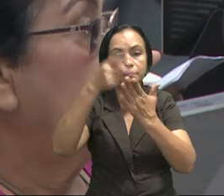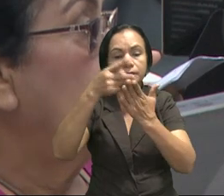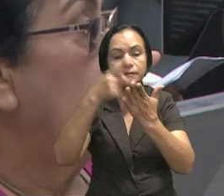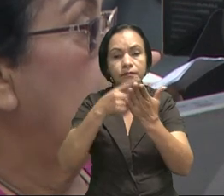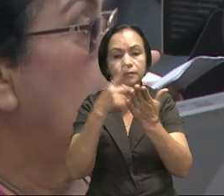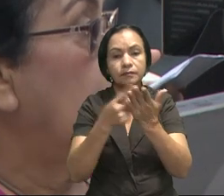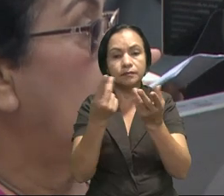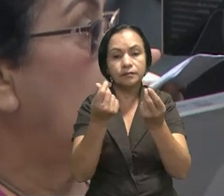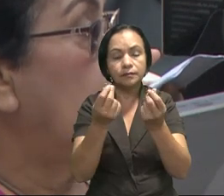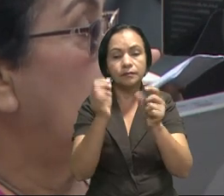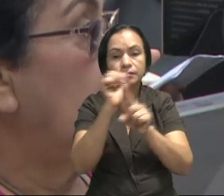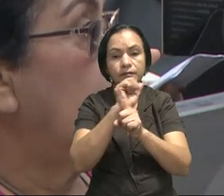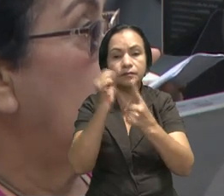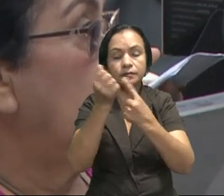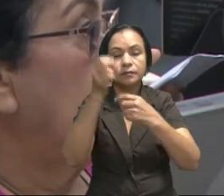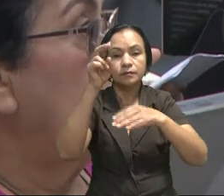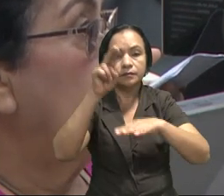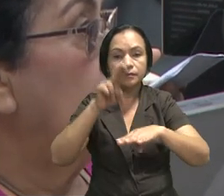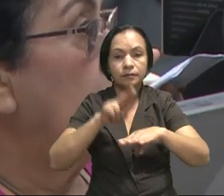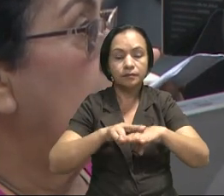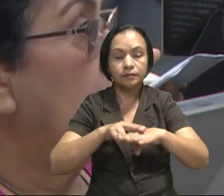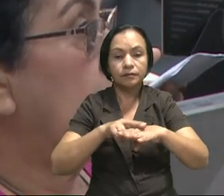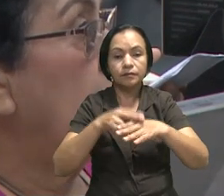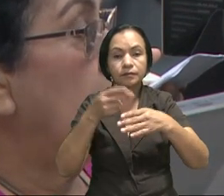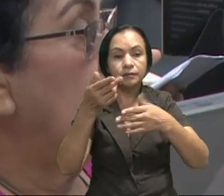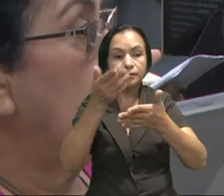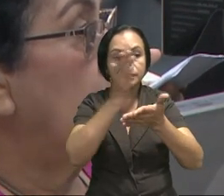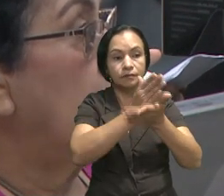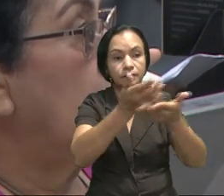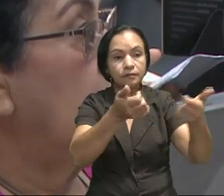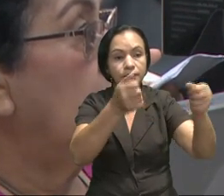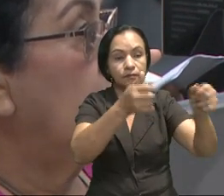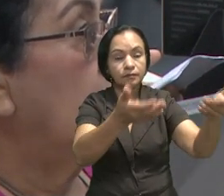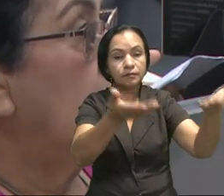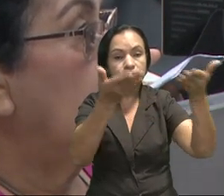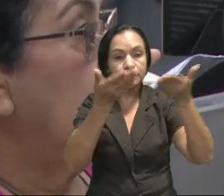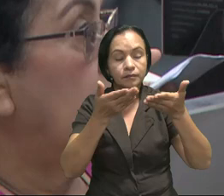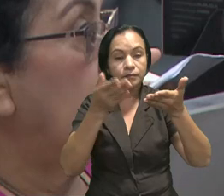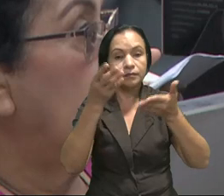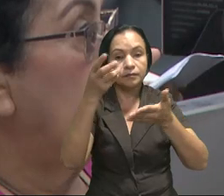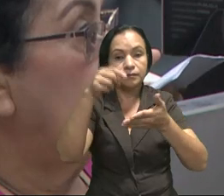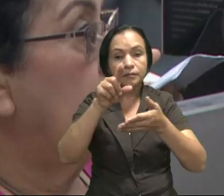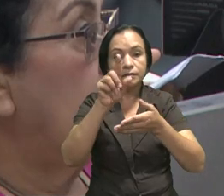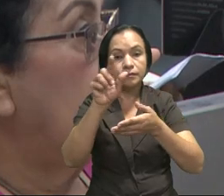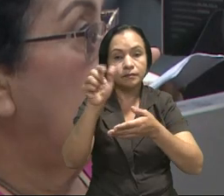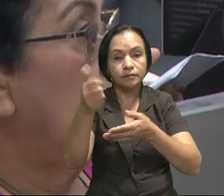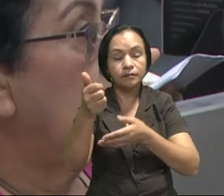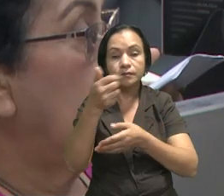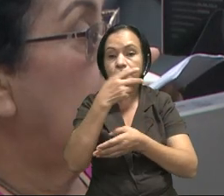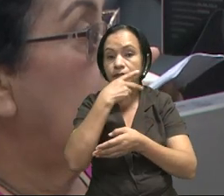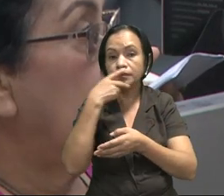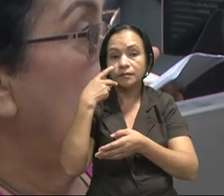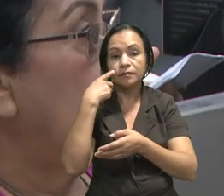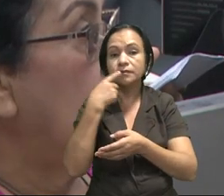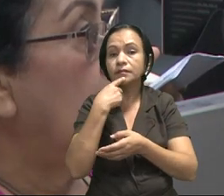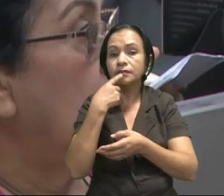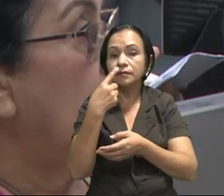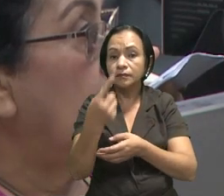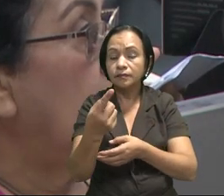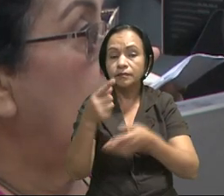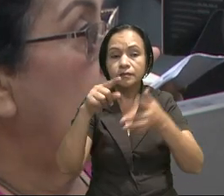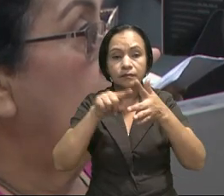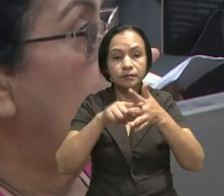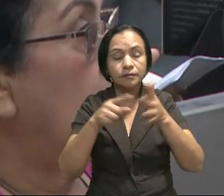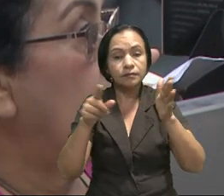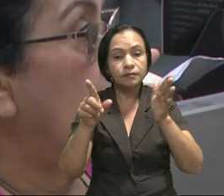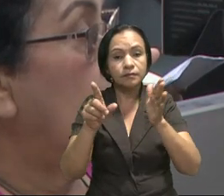Economía y Presupuesto de la Asamblea Nacional recibimos el mandato del plenario en fecha 16 de junio del año en curso para dictaminar la